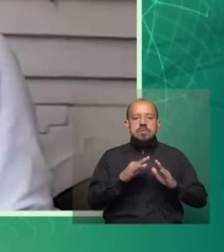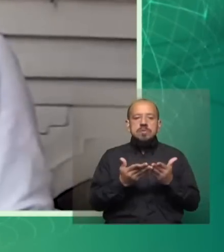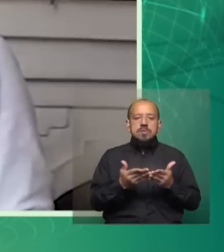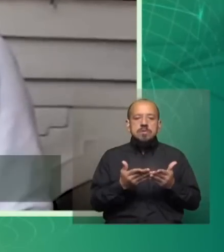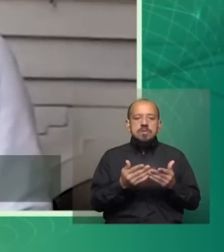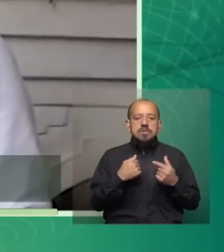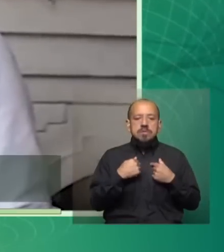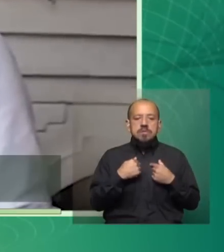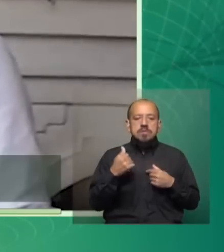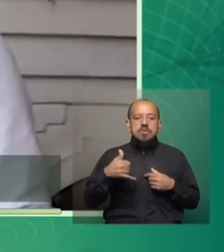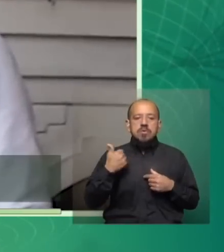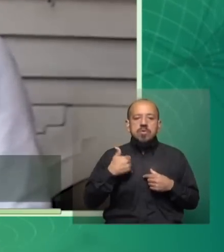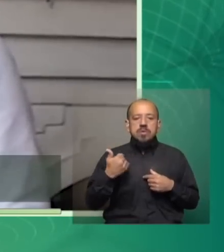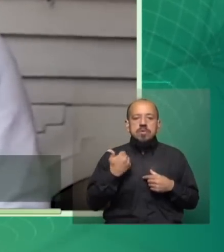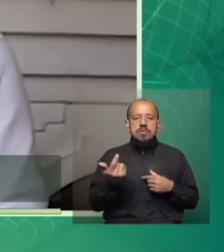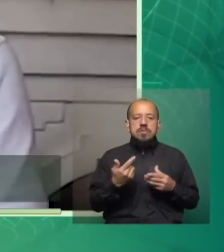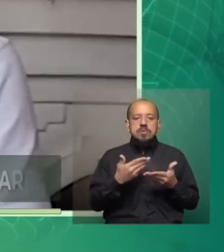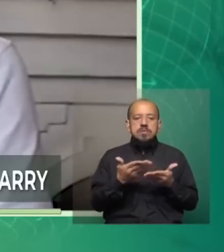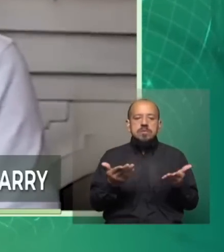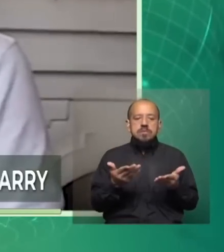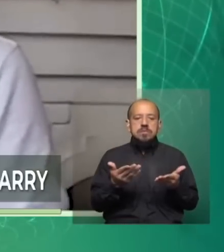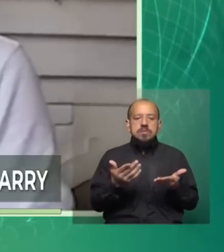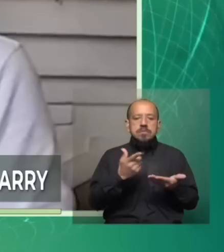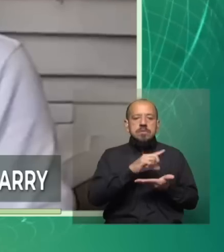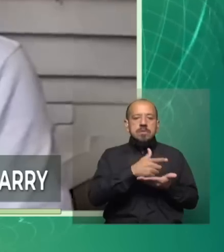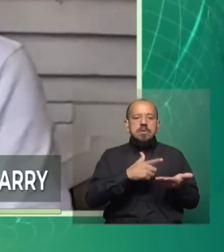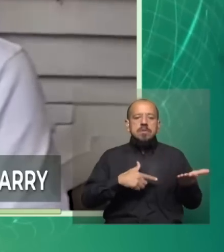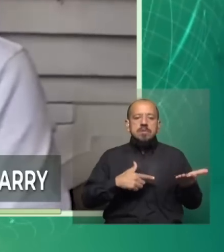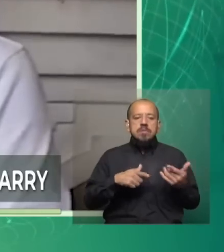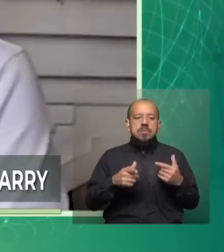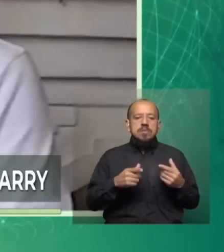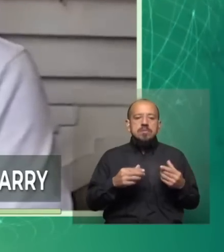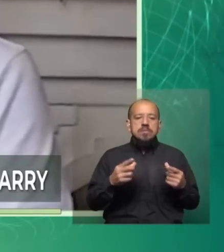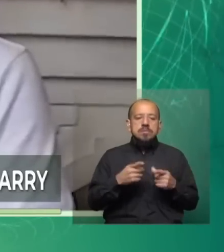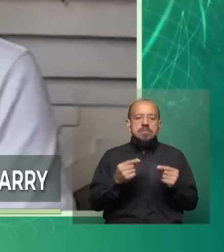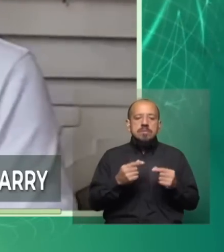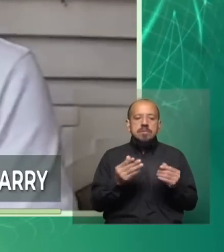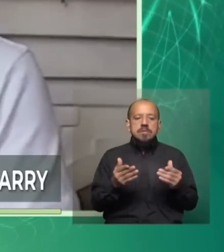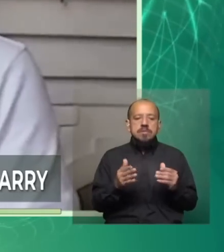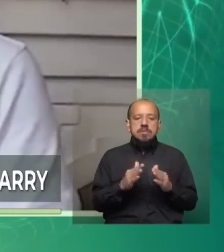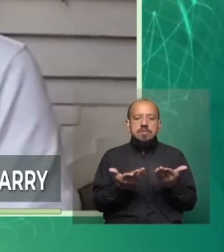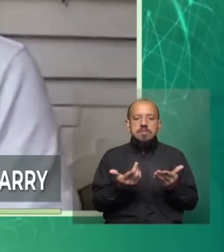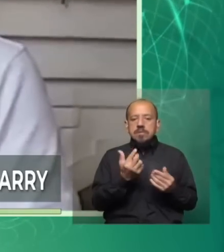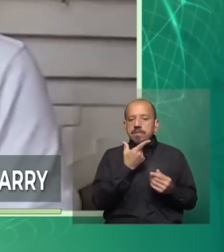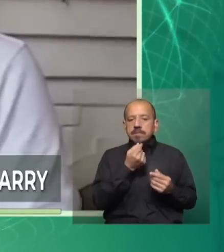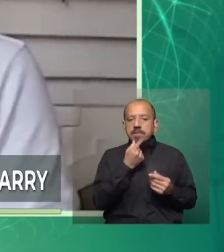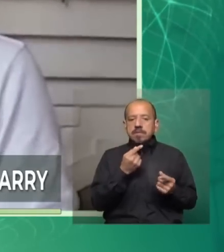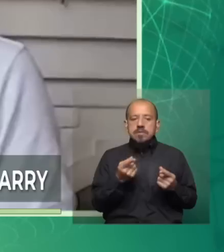cuando era joven una revista literaria en papel hermosa sencillita